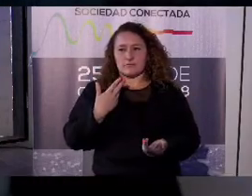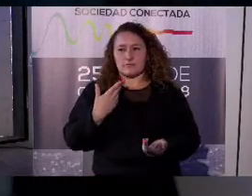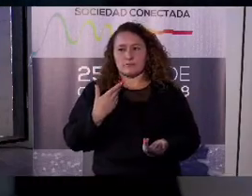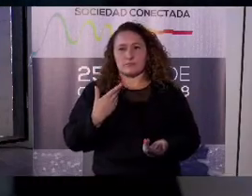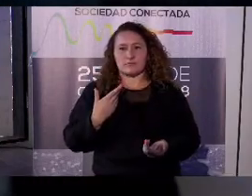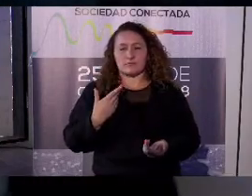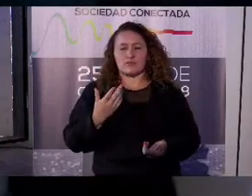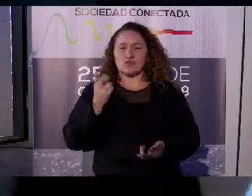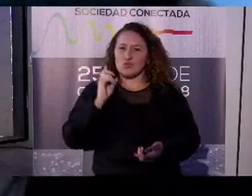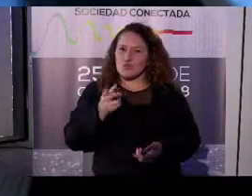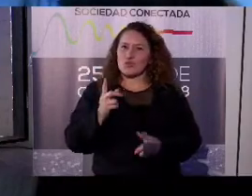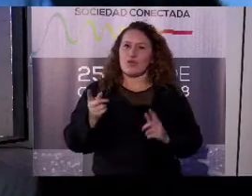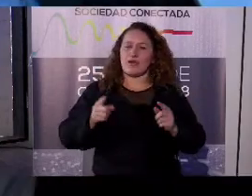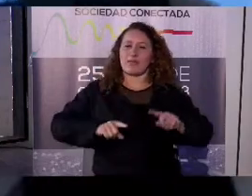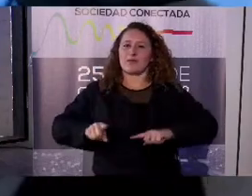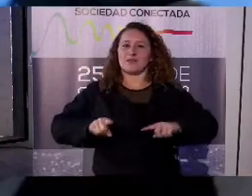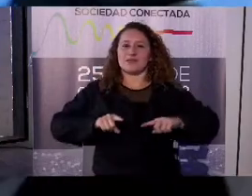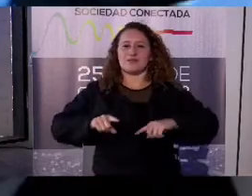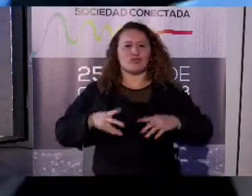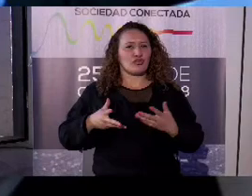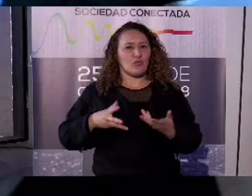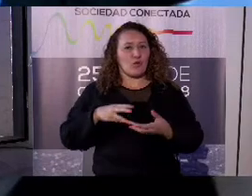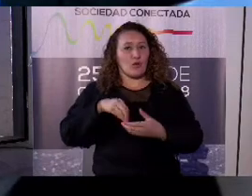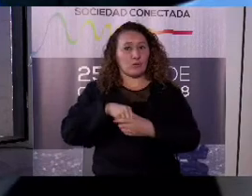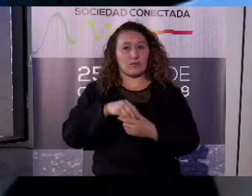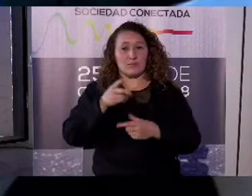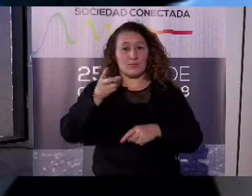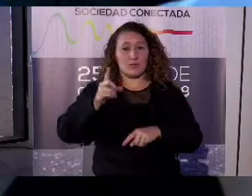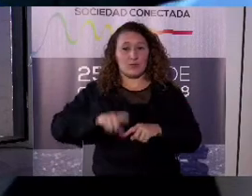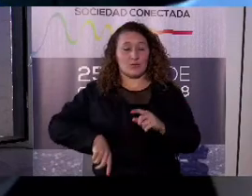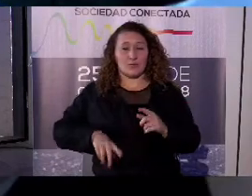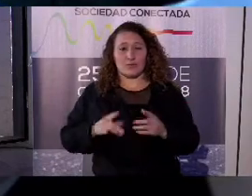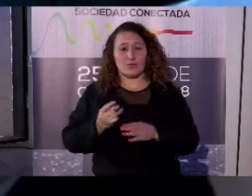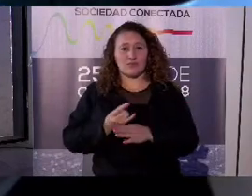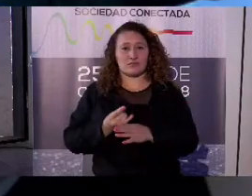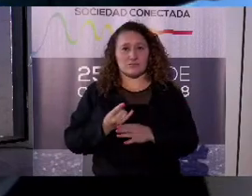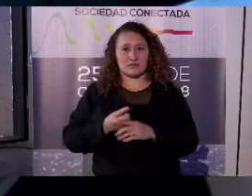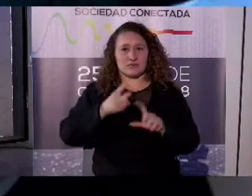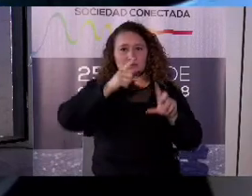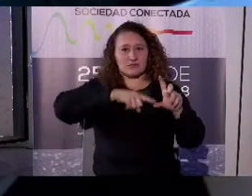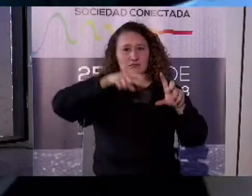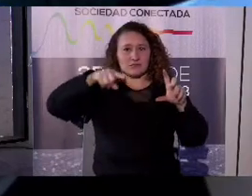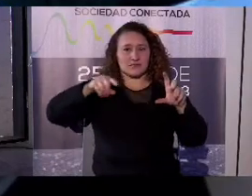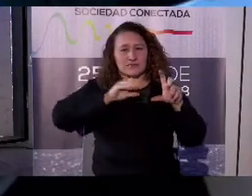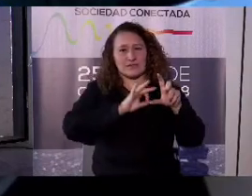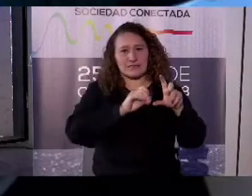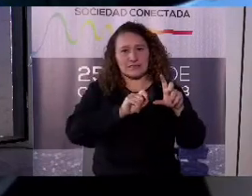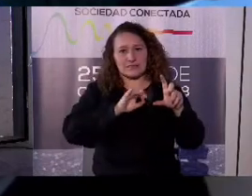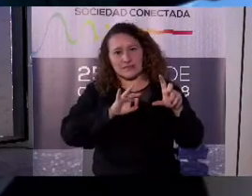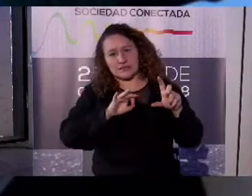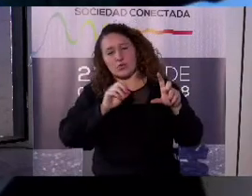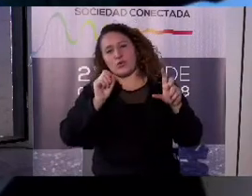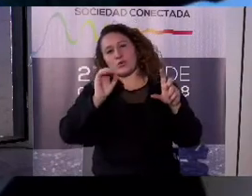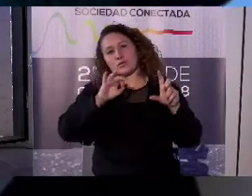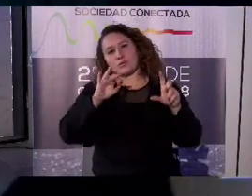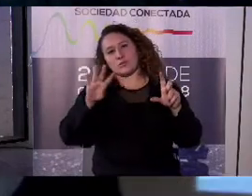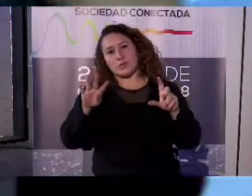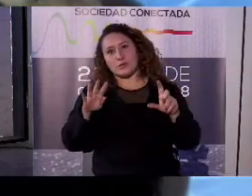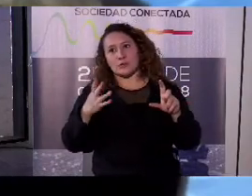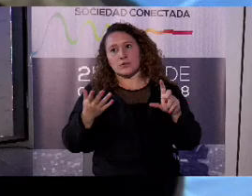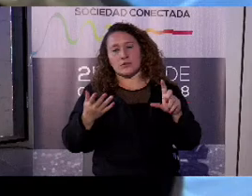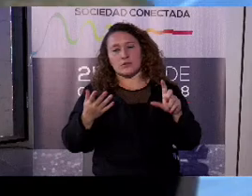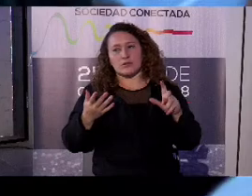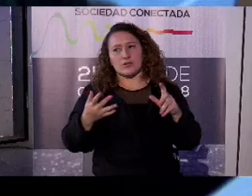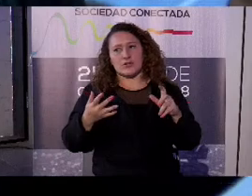de esa administración Es la que internamente no podía utilizar la banda de 3 con3 o 3 con4 y